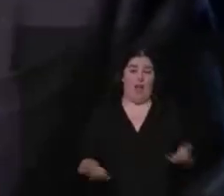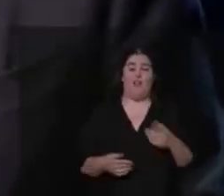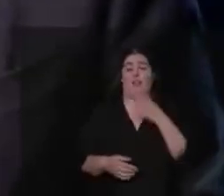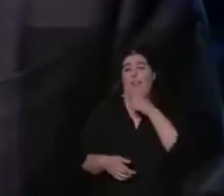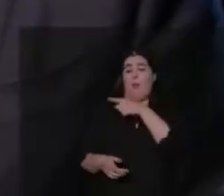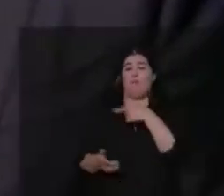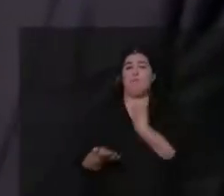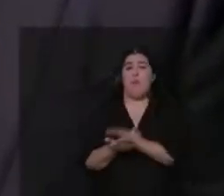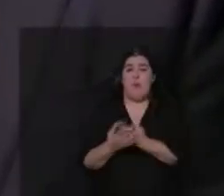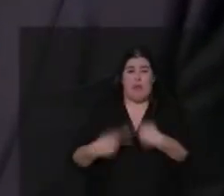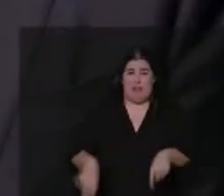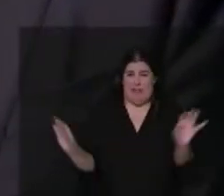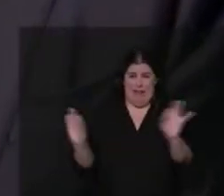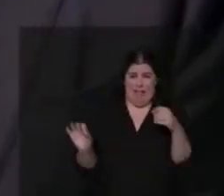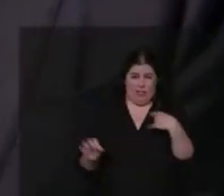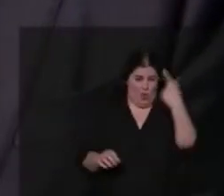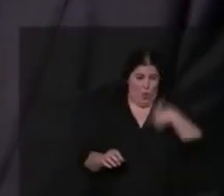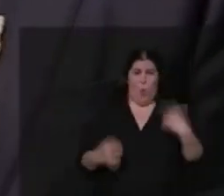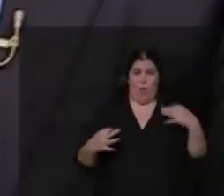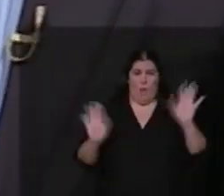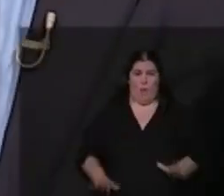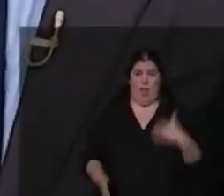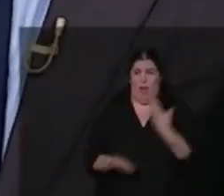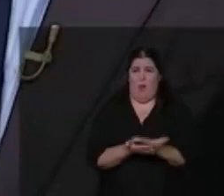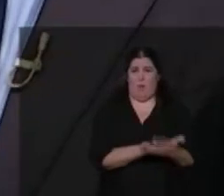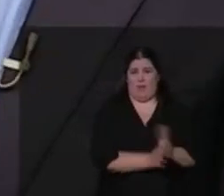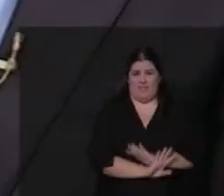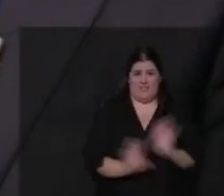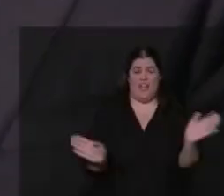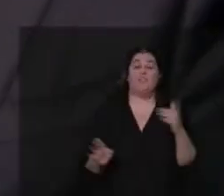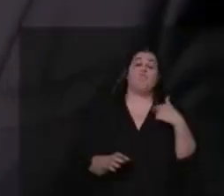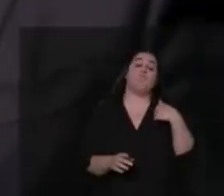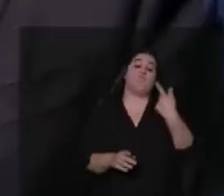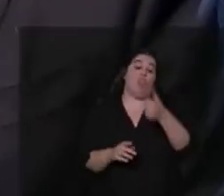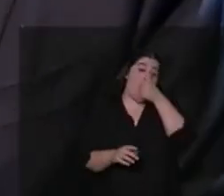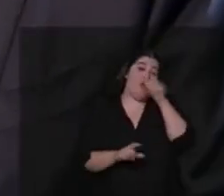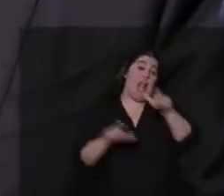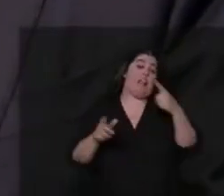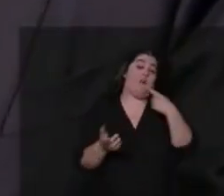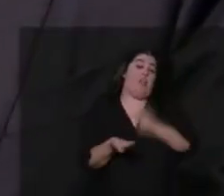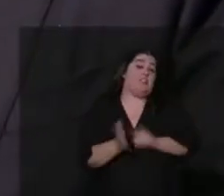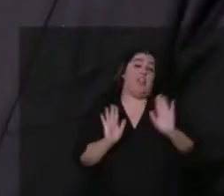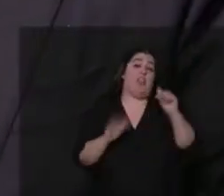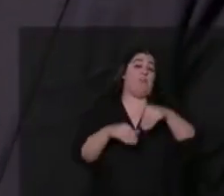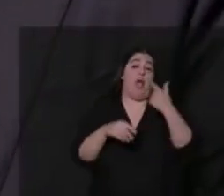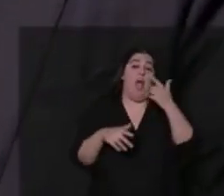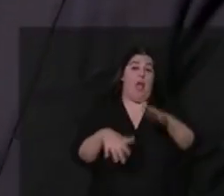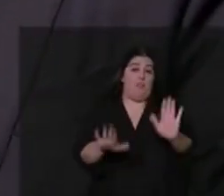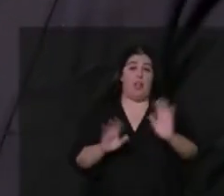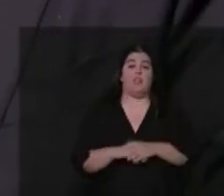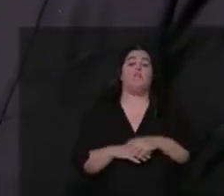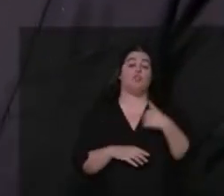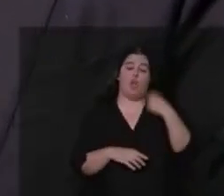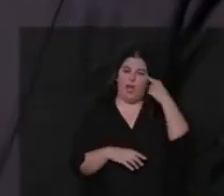que está, el único que está preparado soy yo, no vos. Bueno, eso lo decidirá la gente el domingo que viene. Yo creo, Javier,